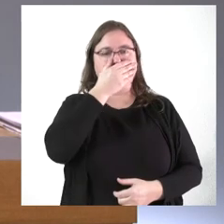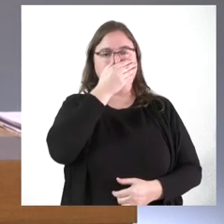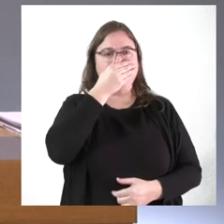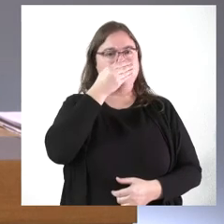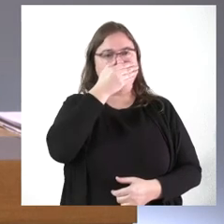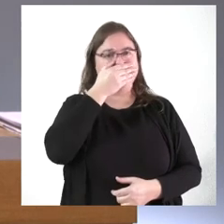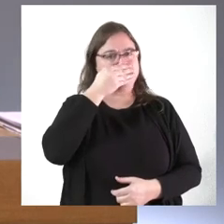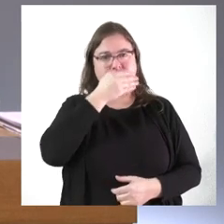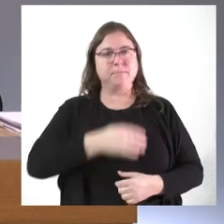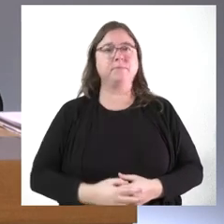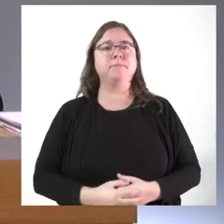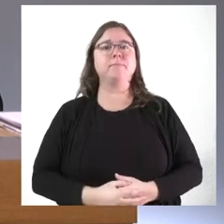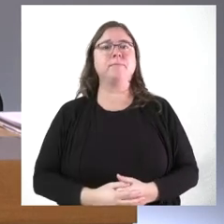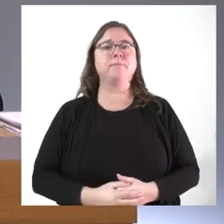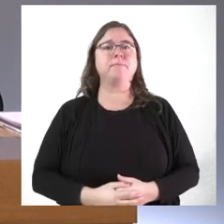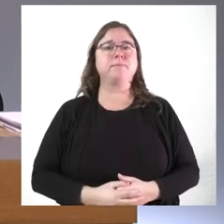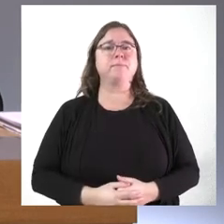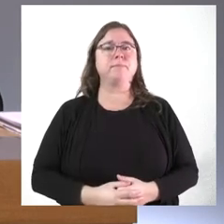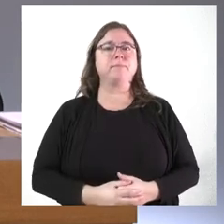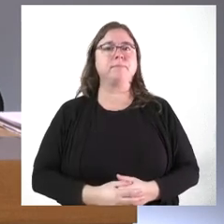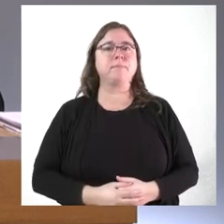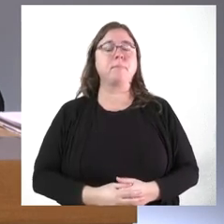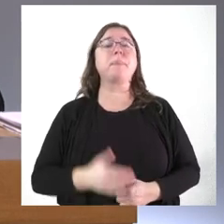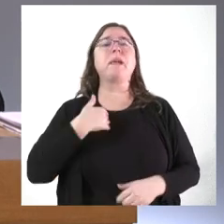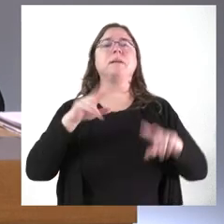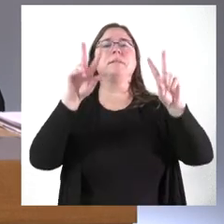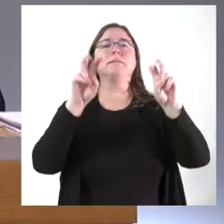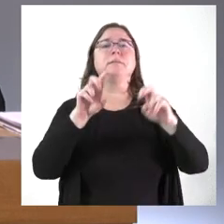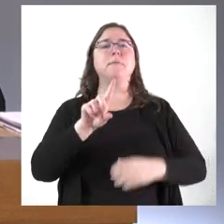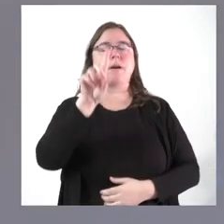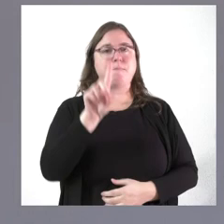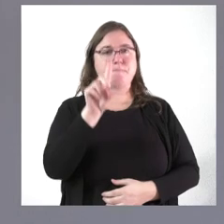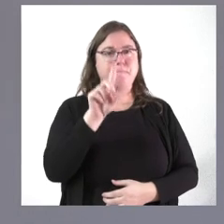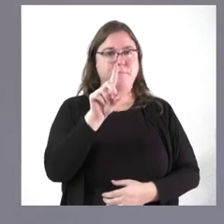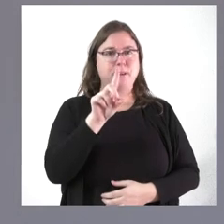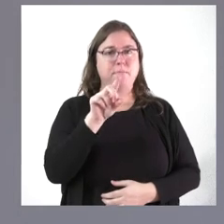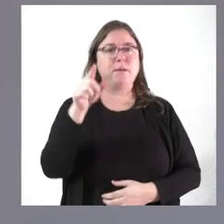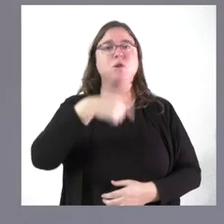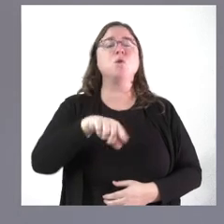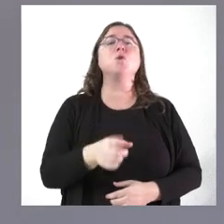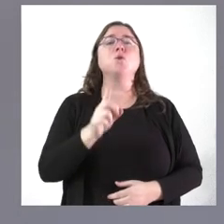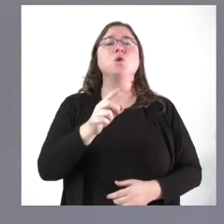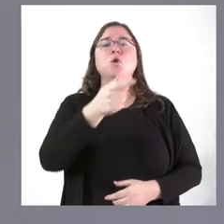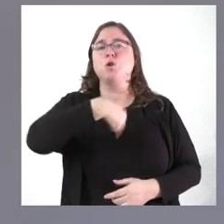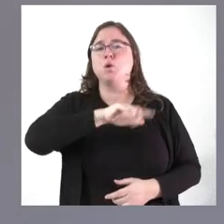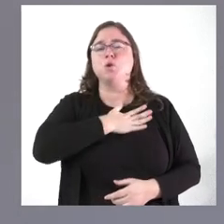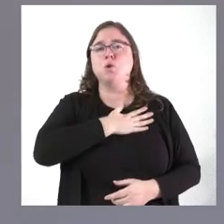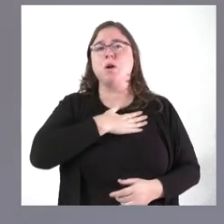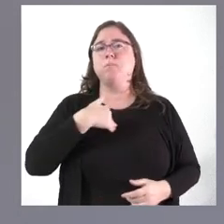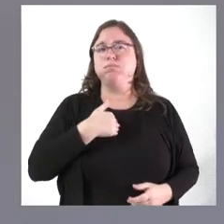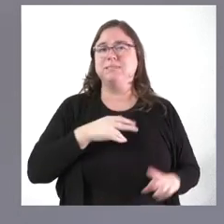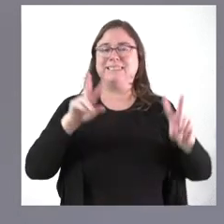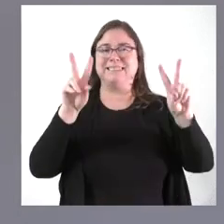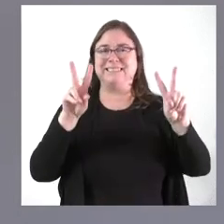Vale pues perfecto sobre lo primero Nosotros siempre somos partidarios hablamos de el tema